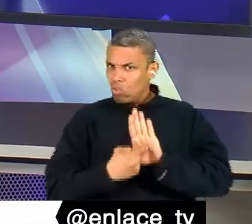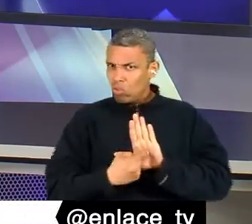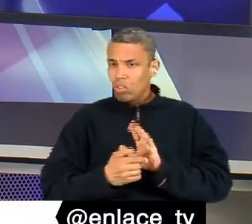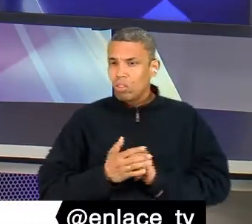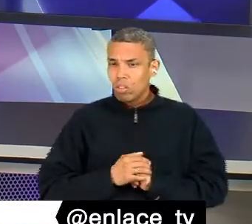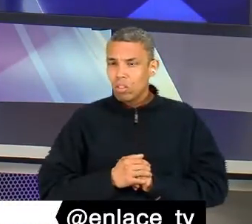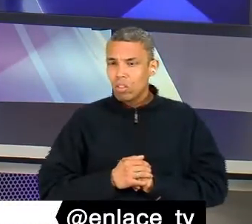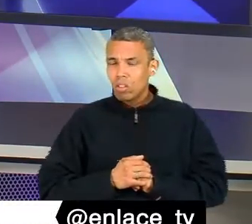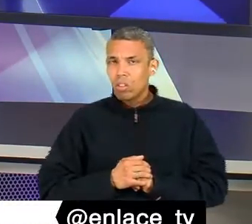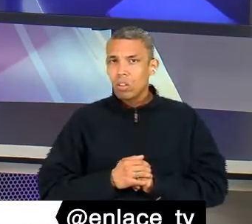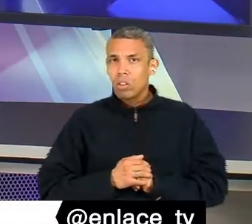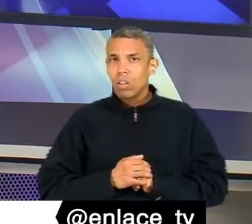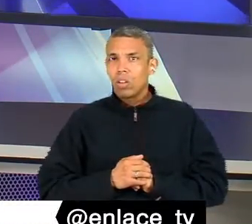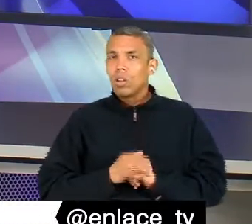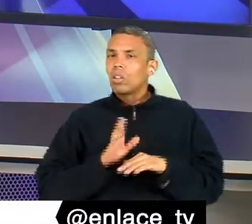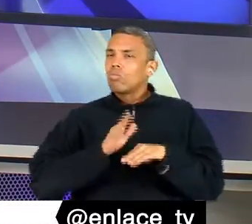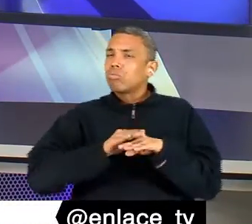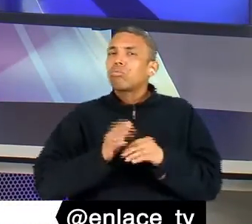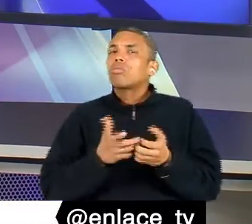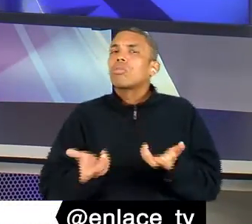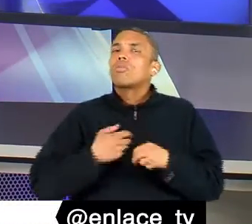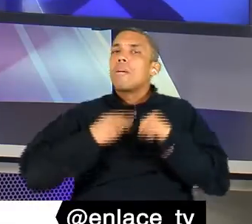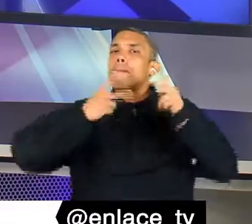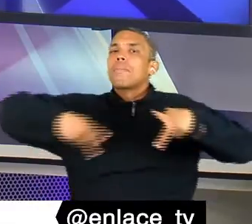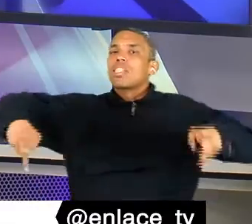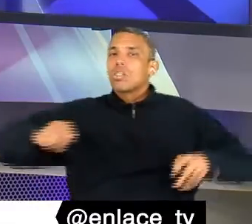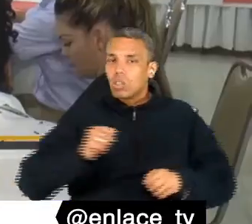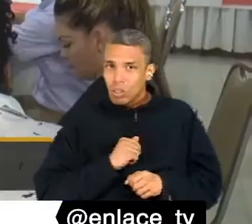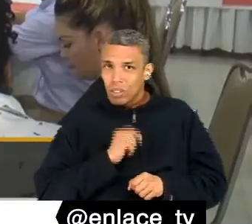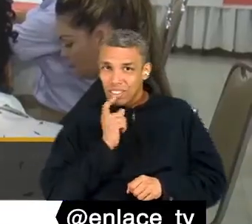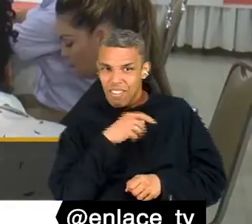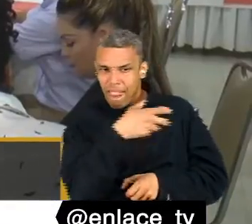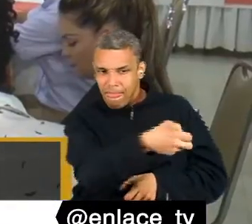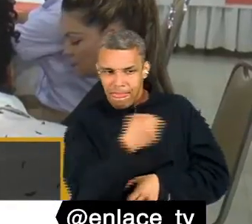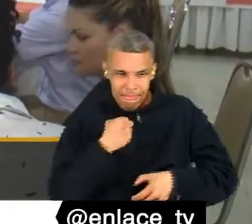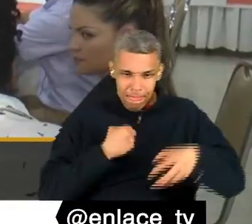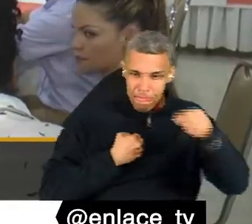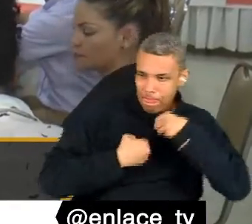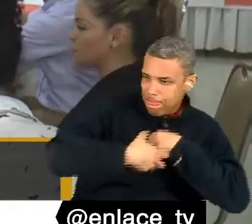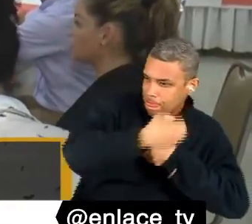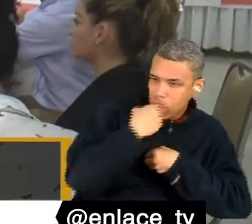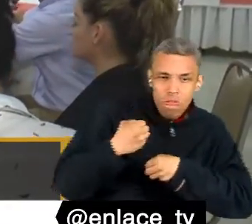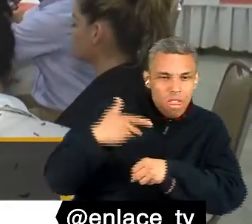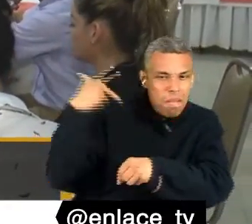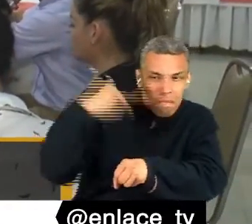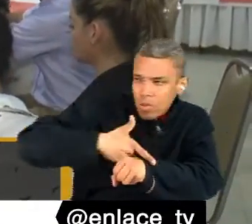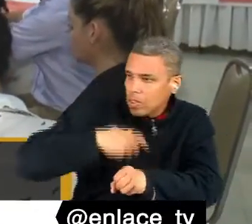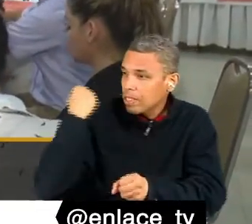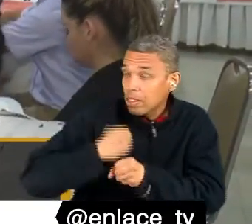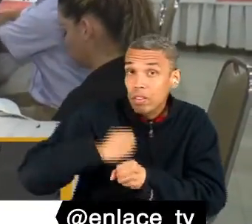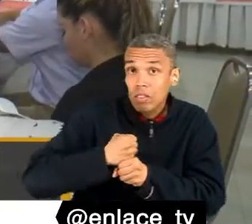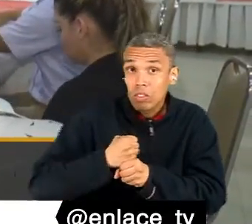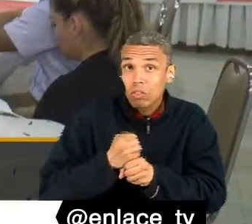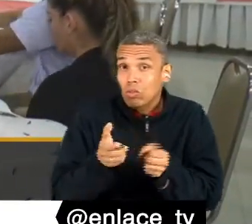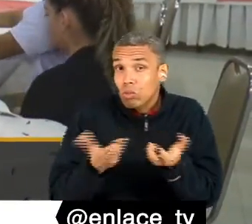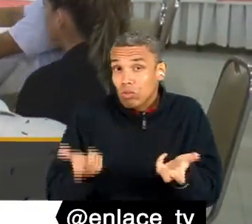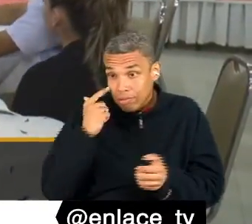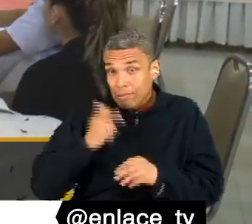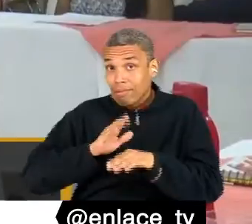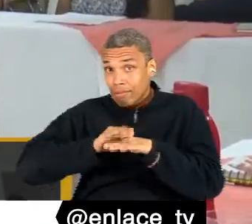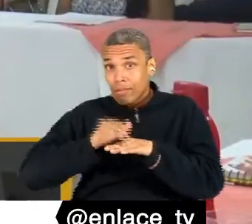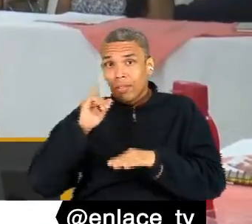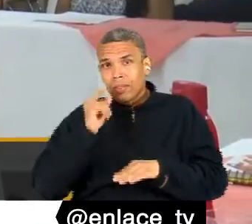del Departamento de Santander sobre trata de personas. Funcionarios de Fiscalía, Procuraduría, Policía, asesores